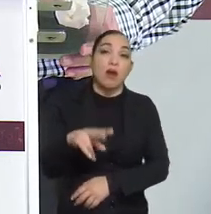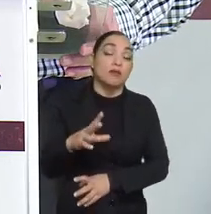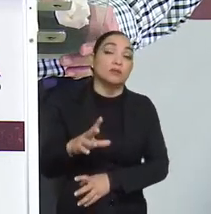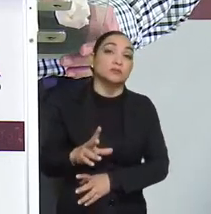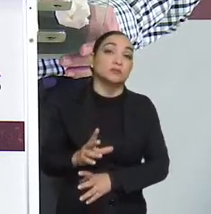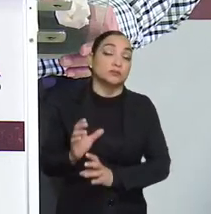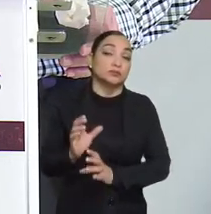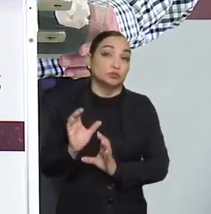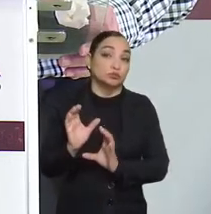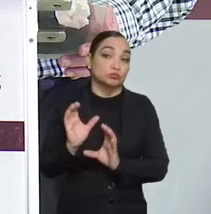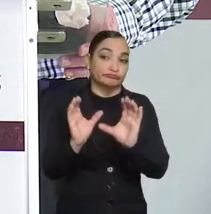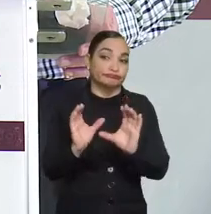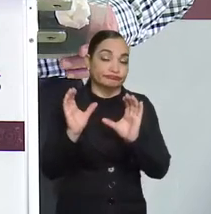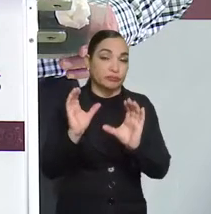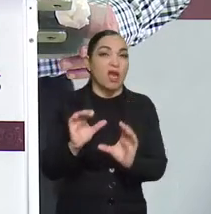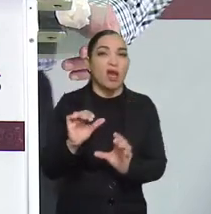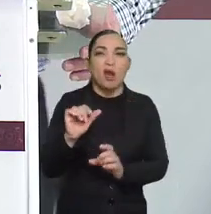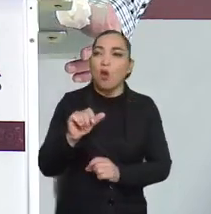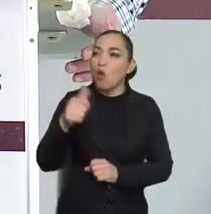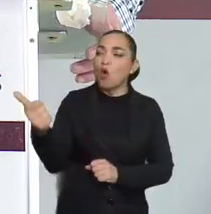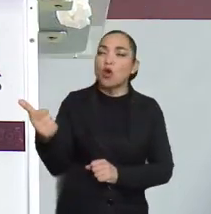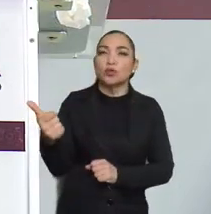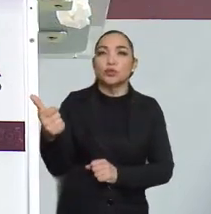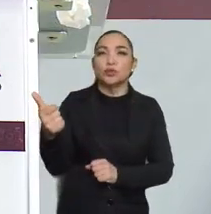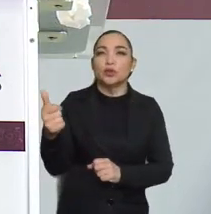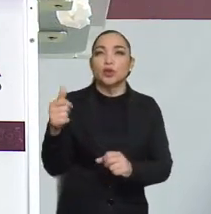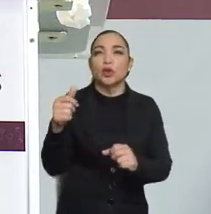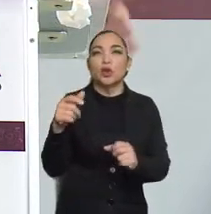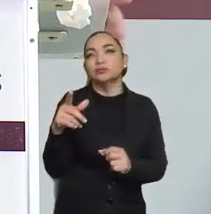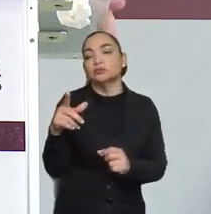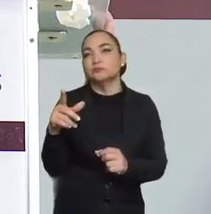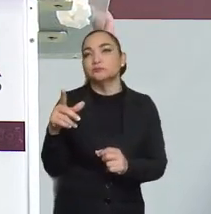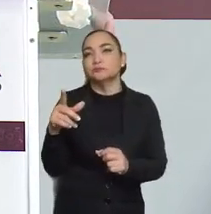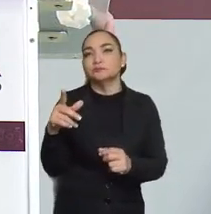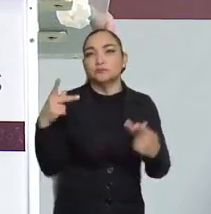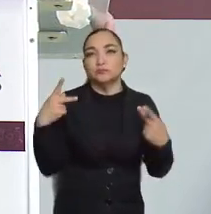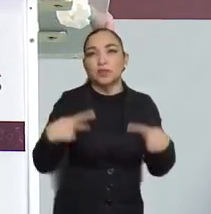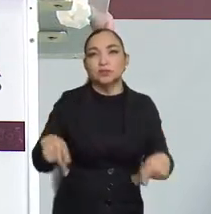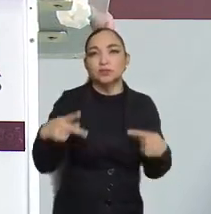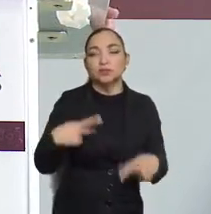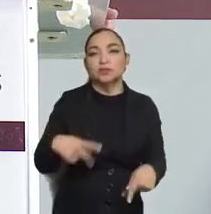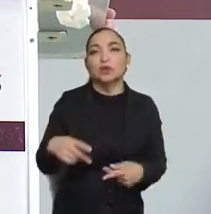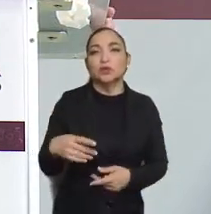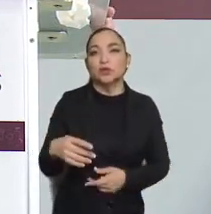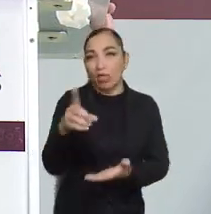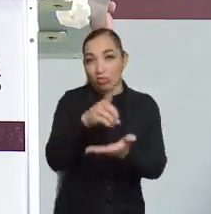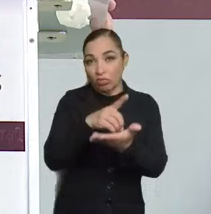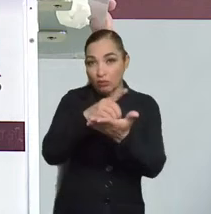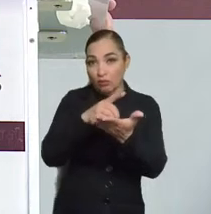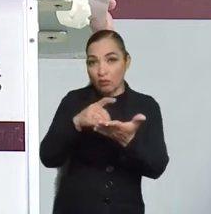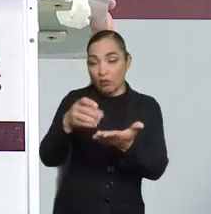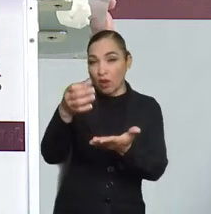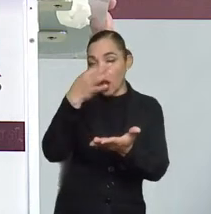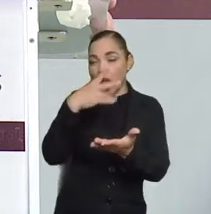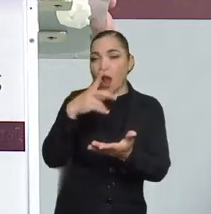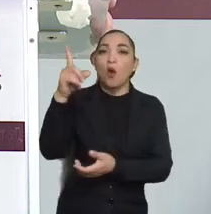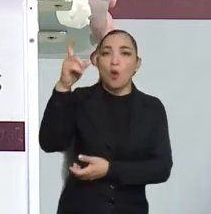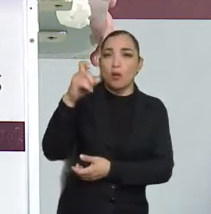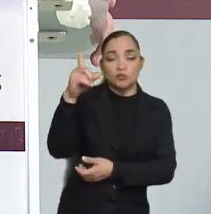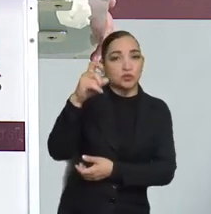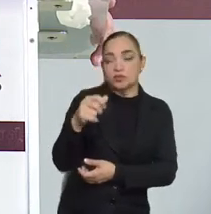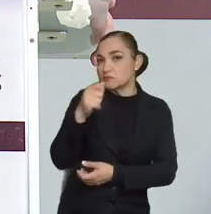es allá otro caso de intoxicación. Aquí no se sabe todavía, en Guamúchil tampoco se sabe todavía.